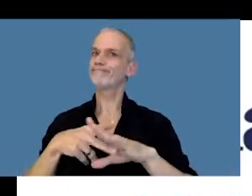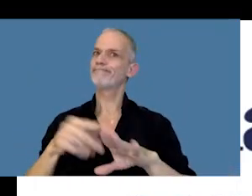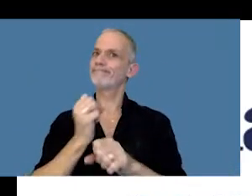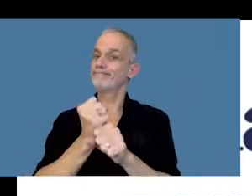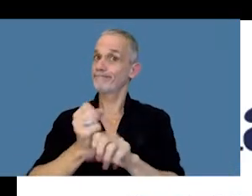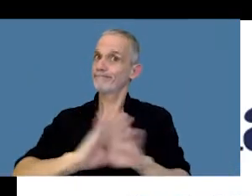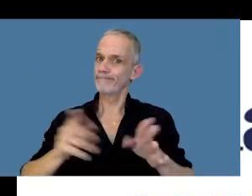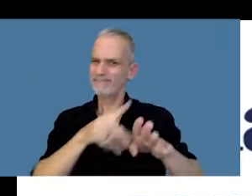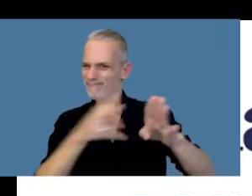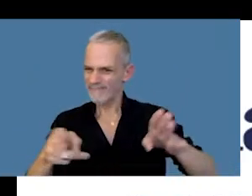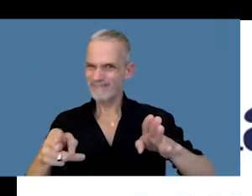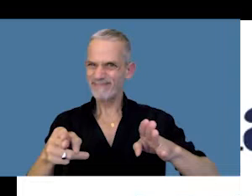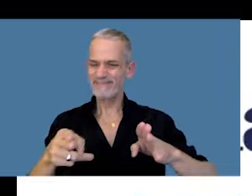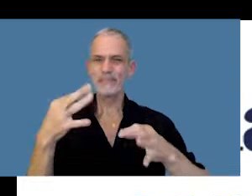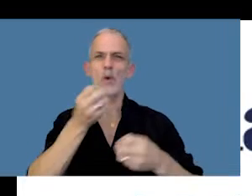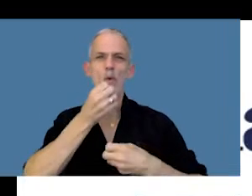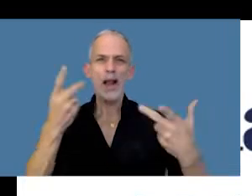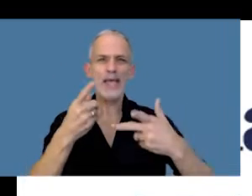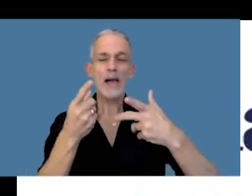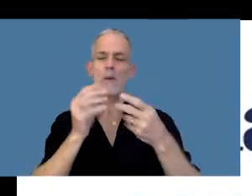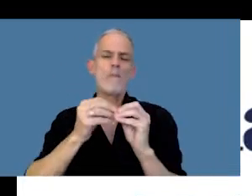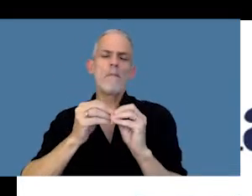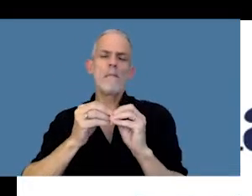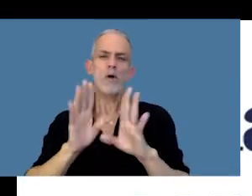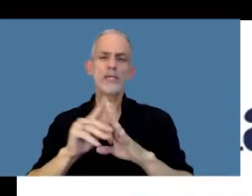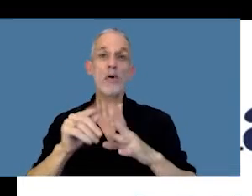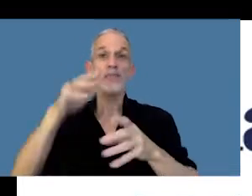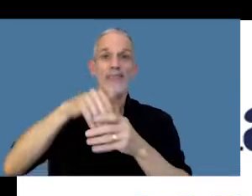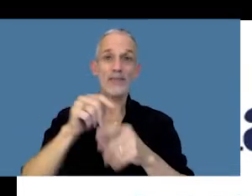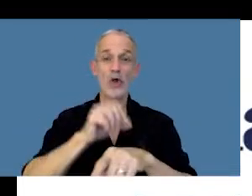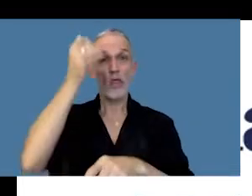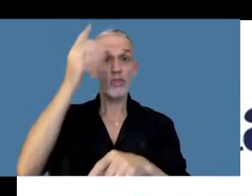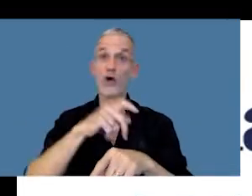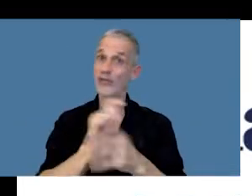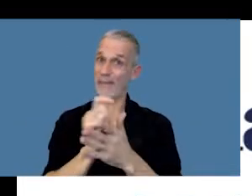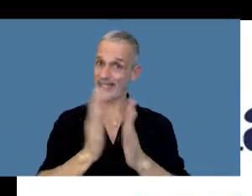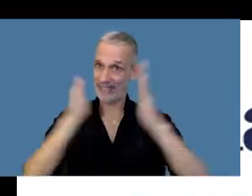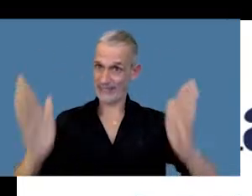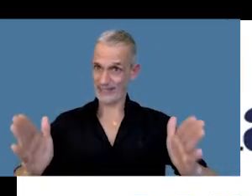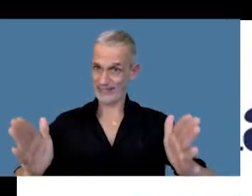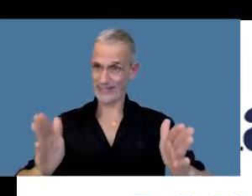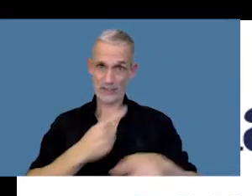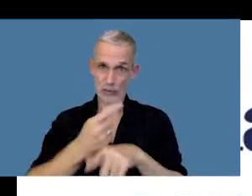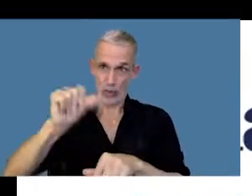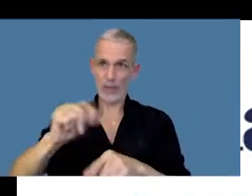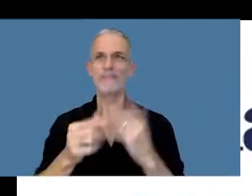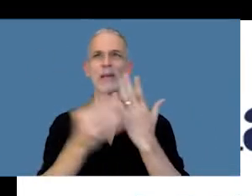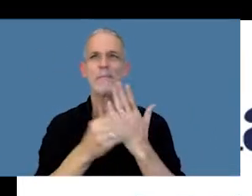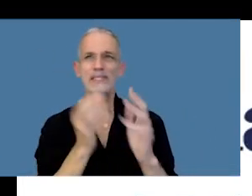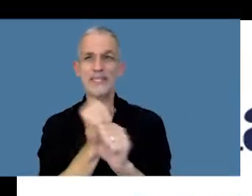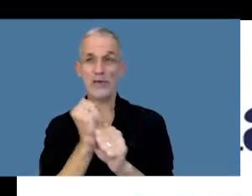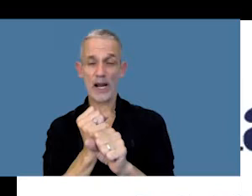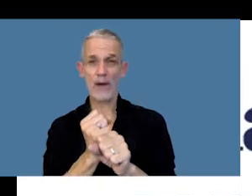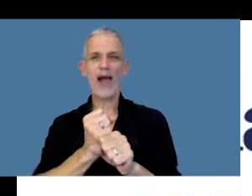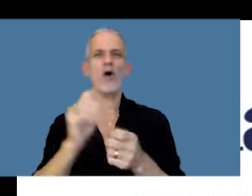fuese, cualquiera fuese la causa, se haya producido dentro de los 12 meses. El Ministerio de Trabajo, Empleo y